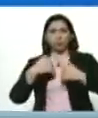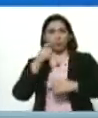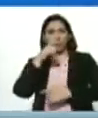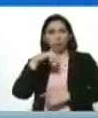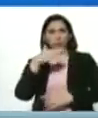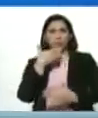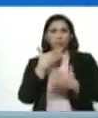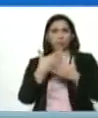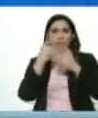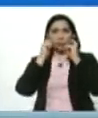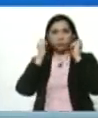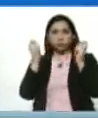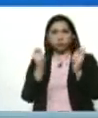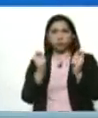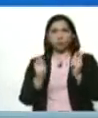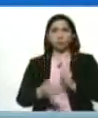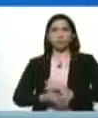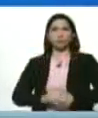permiso